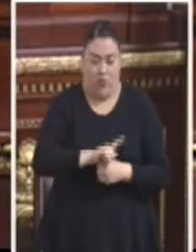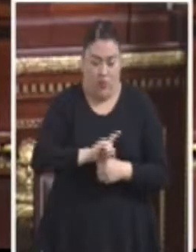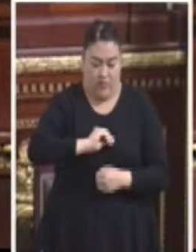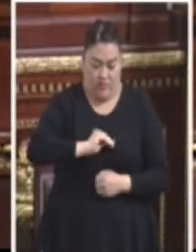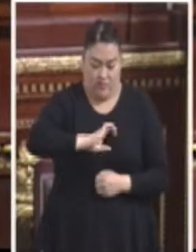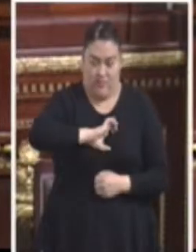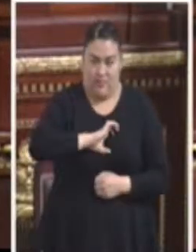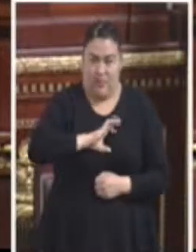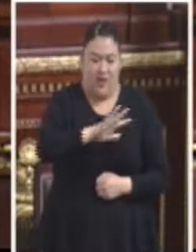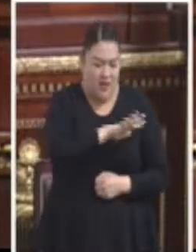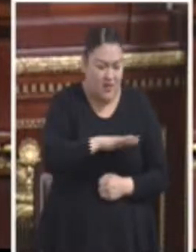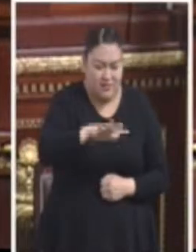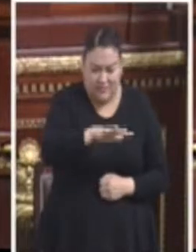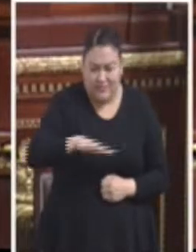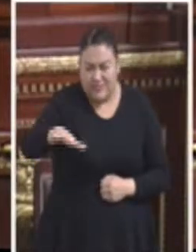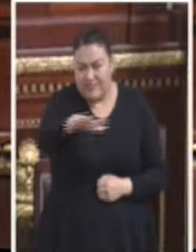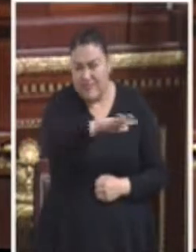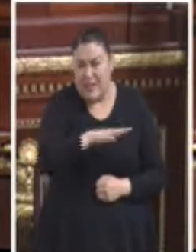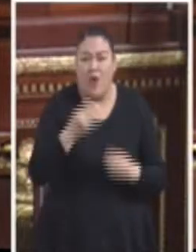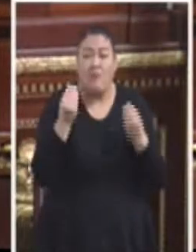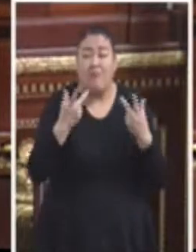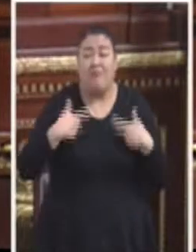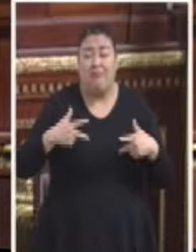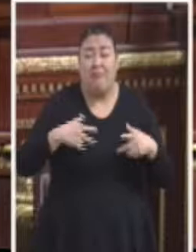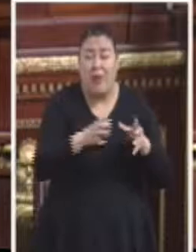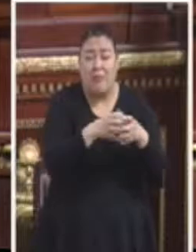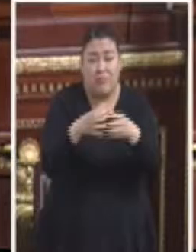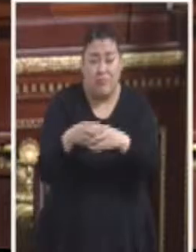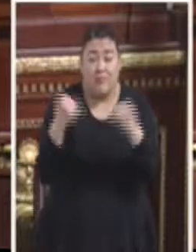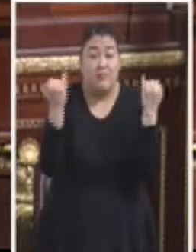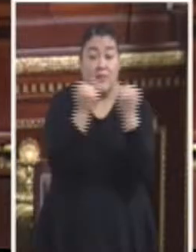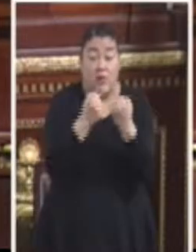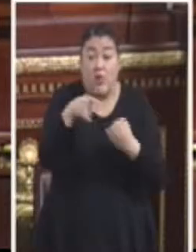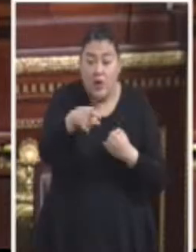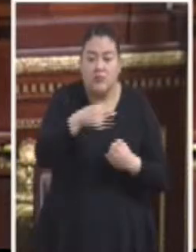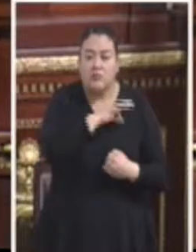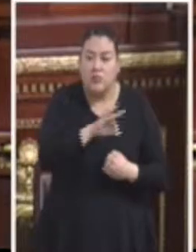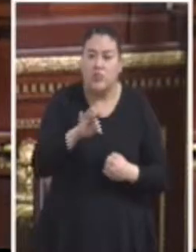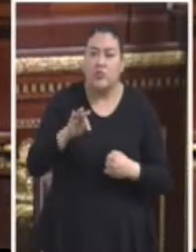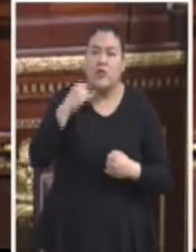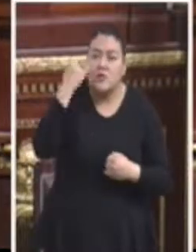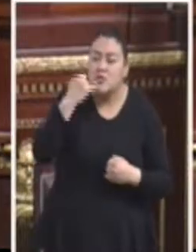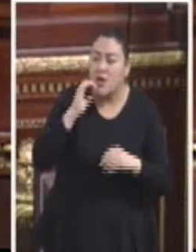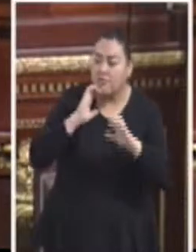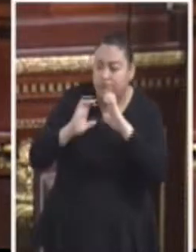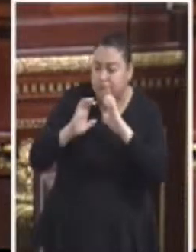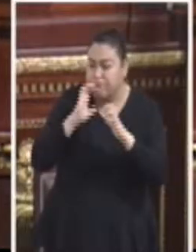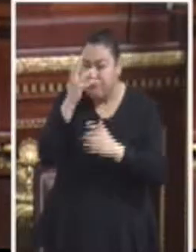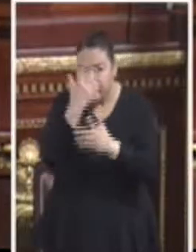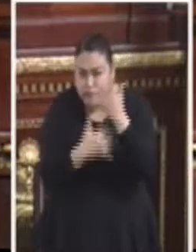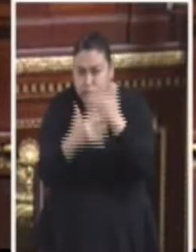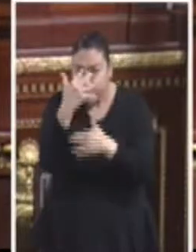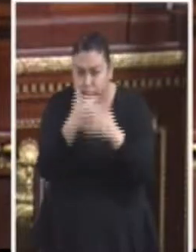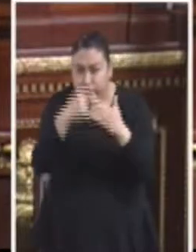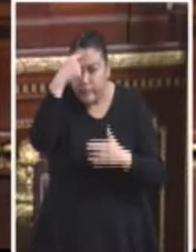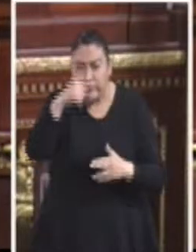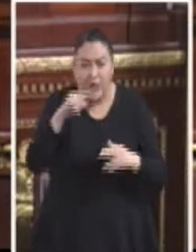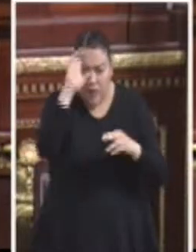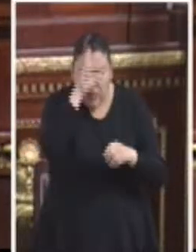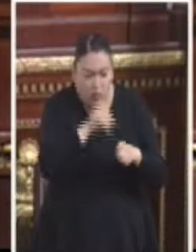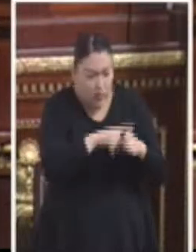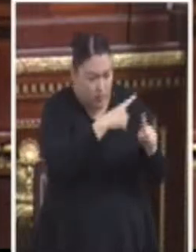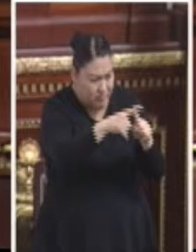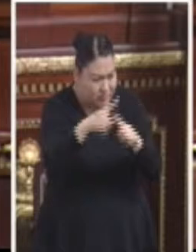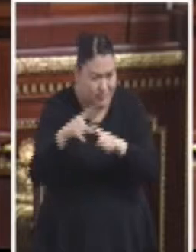de todos los pueblos del mundo. Es, además, un puente de comunicación e interacción entre la diversidad cultural